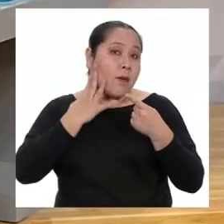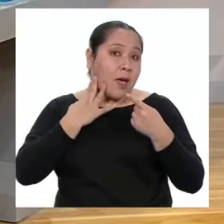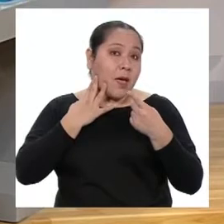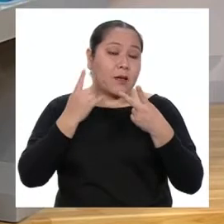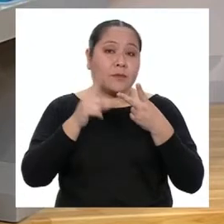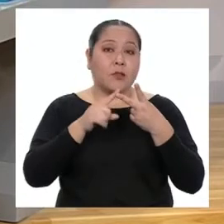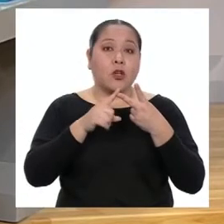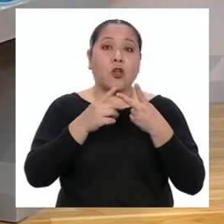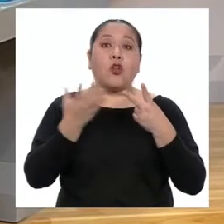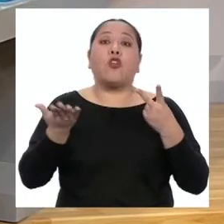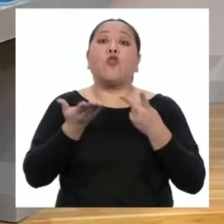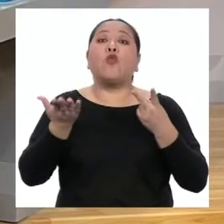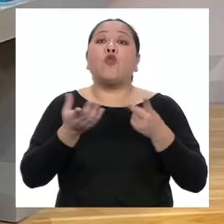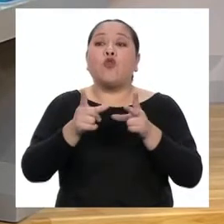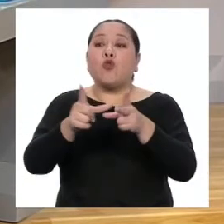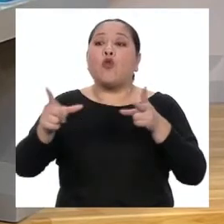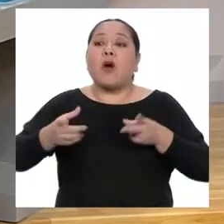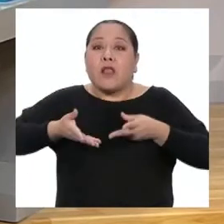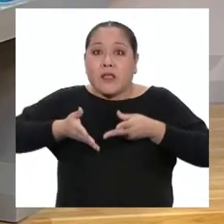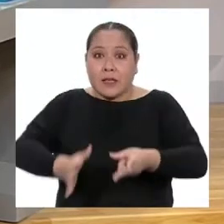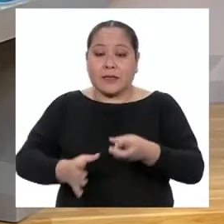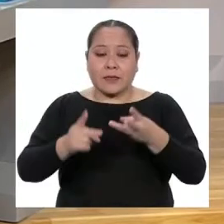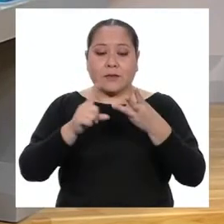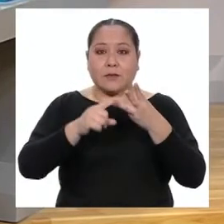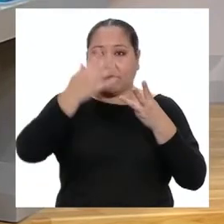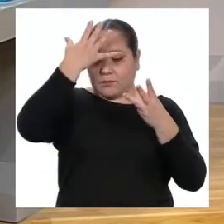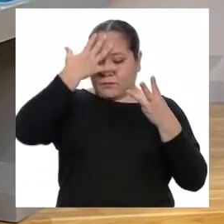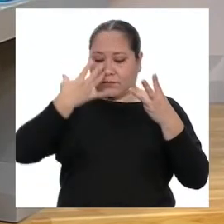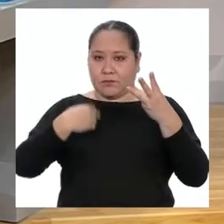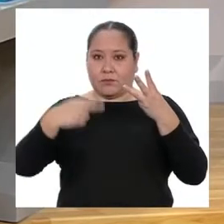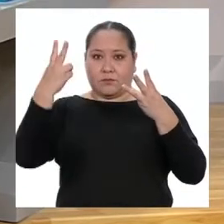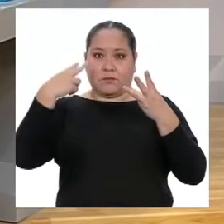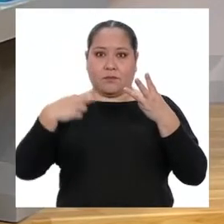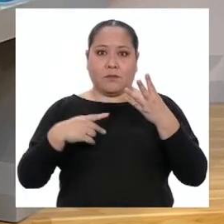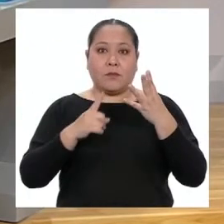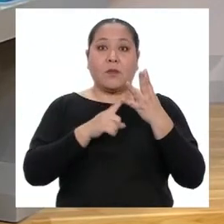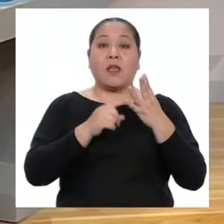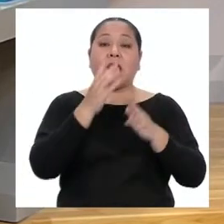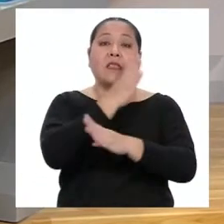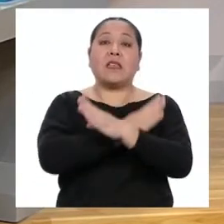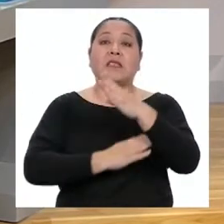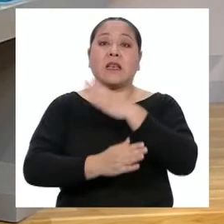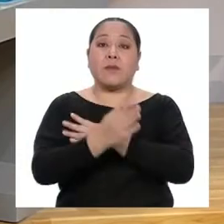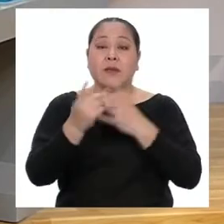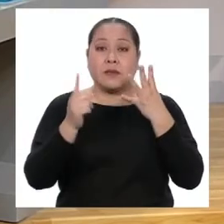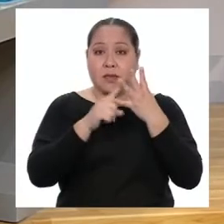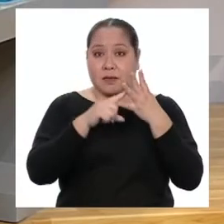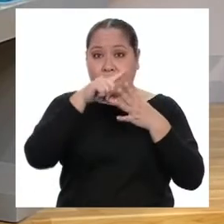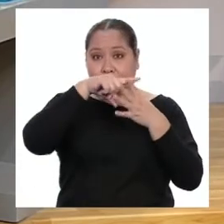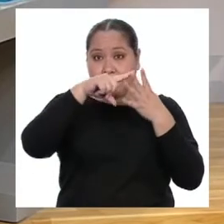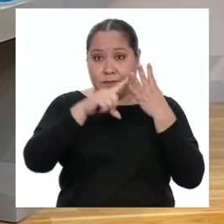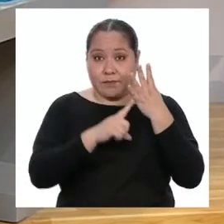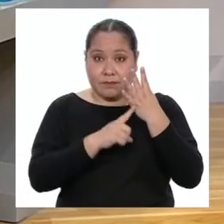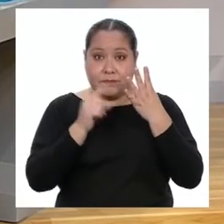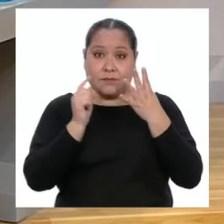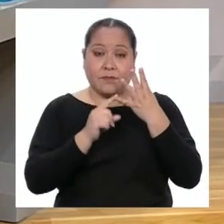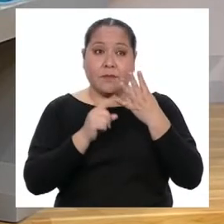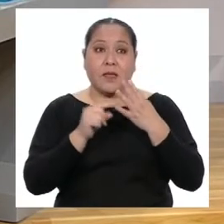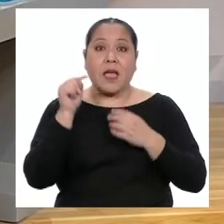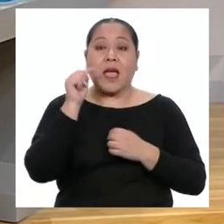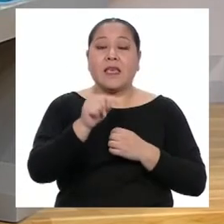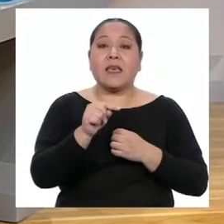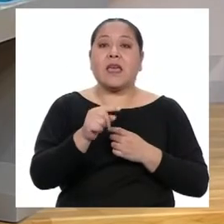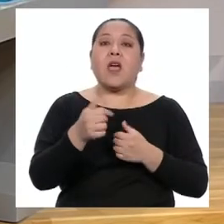por lugar de procedencia, rasgos físicos, discapacidad. Aquí la variable sería